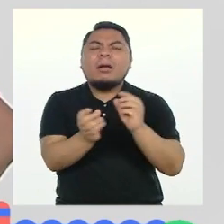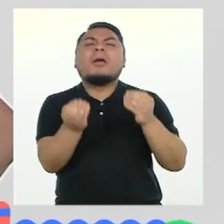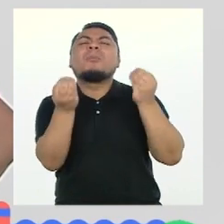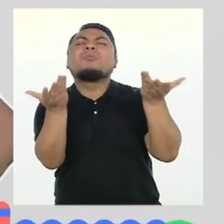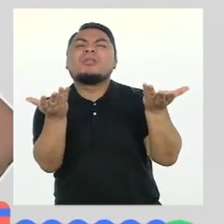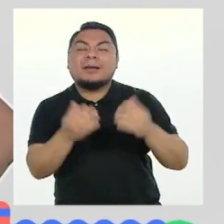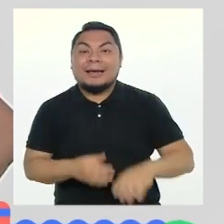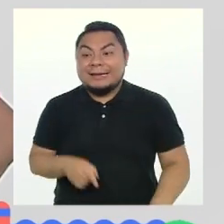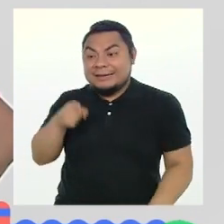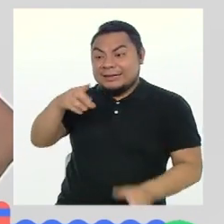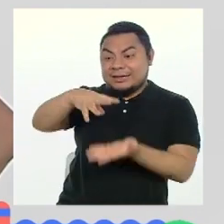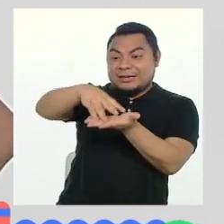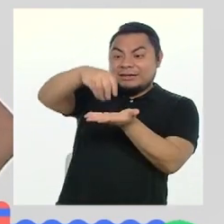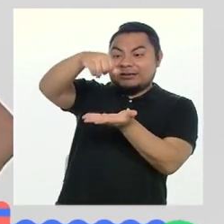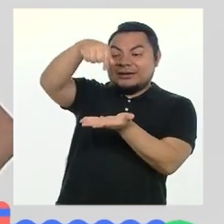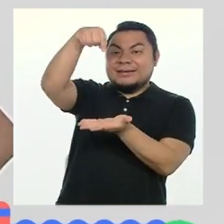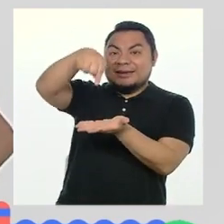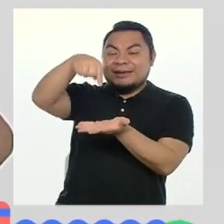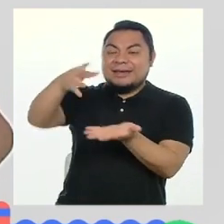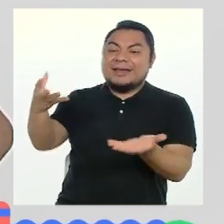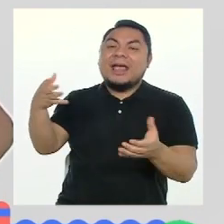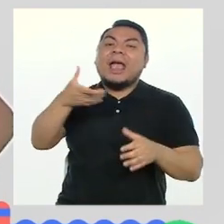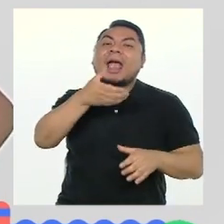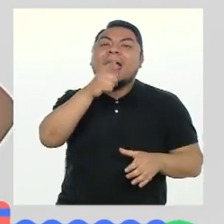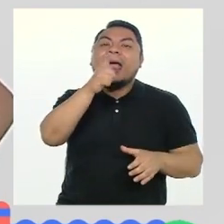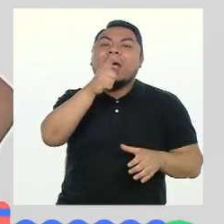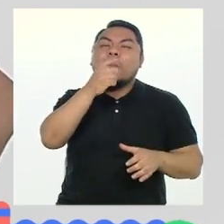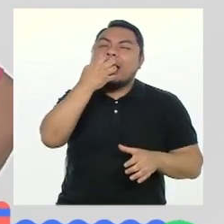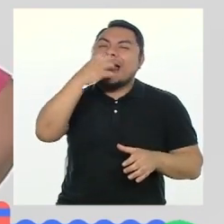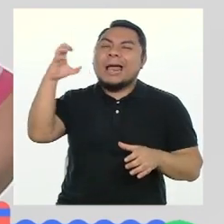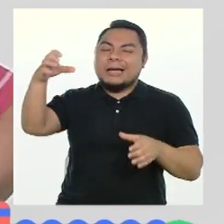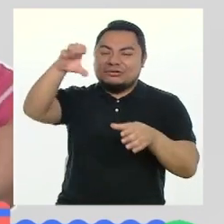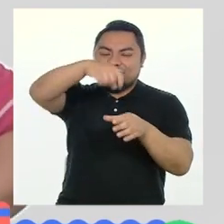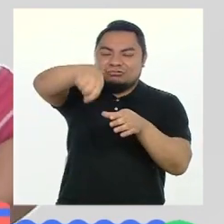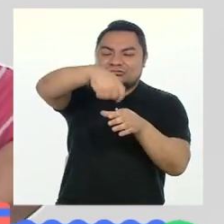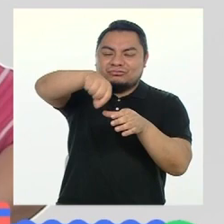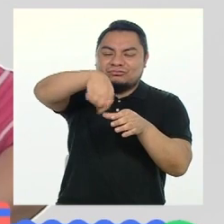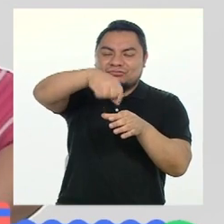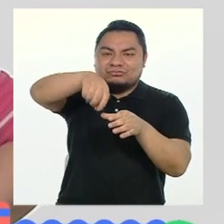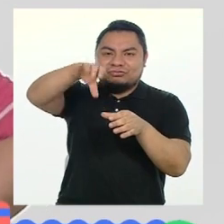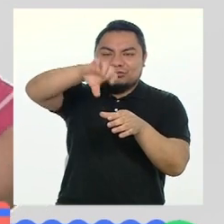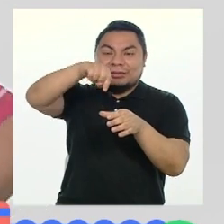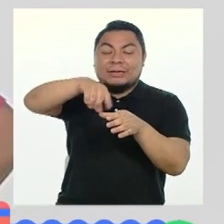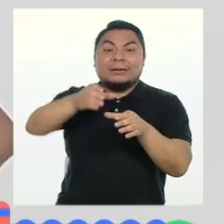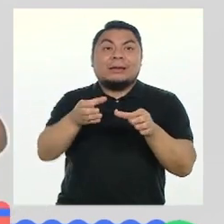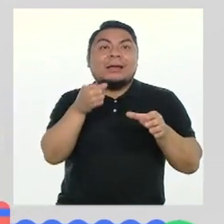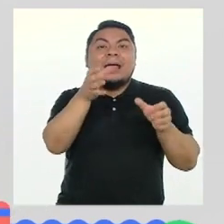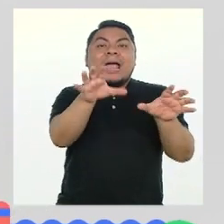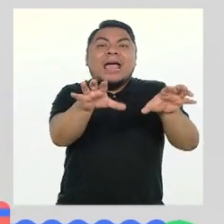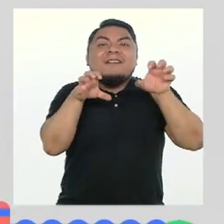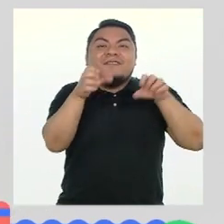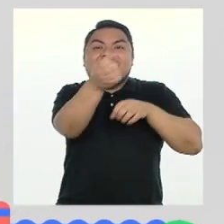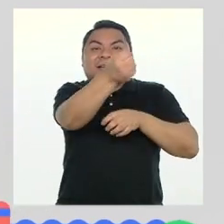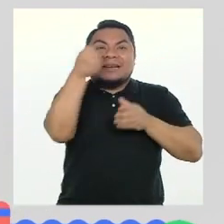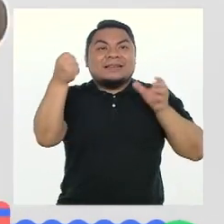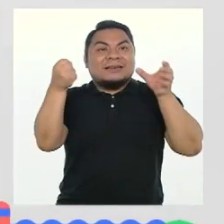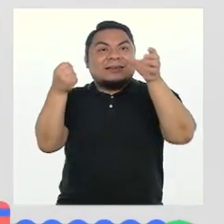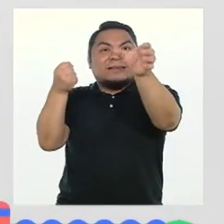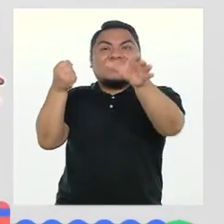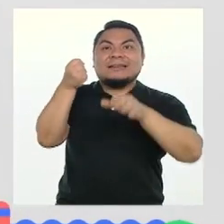Porque el polvo se mezcló con agua caliente y se le puso en la